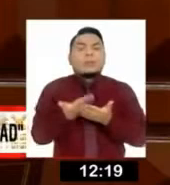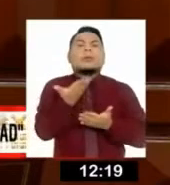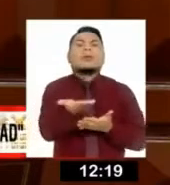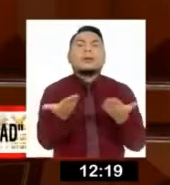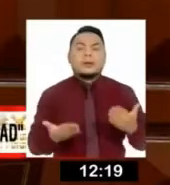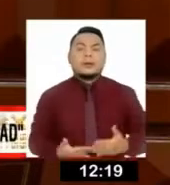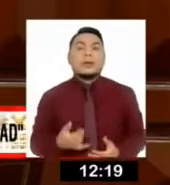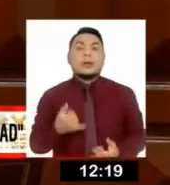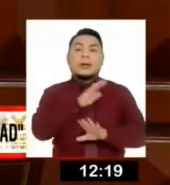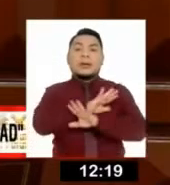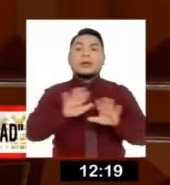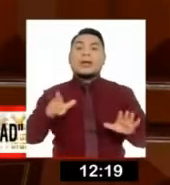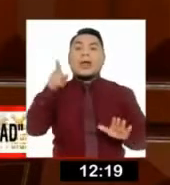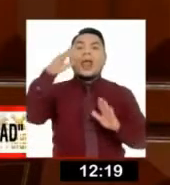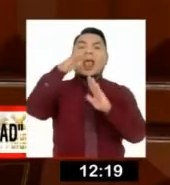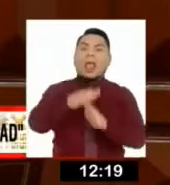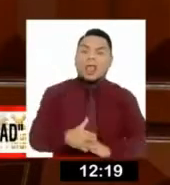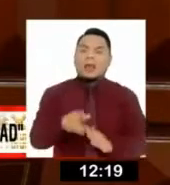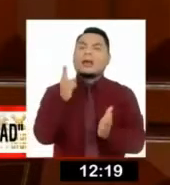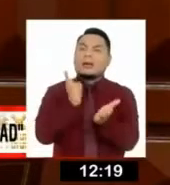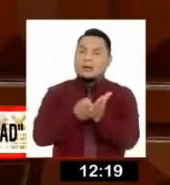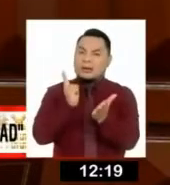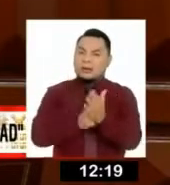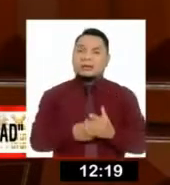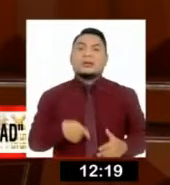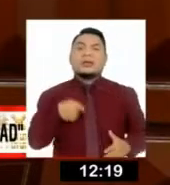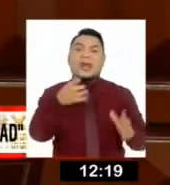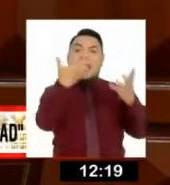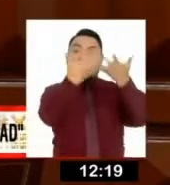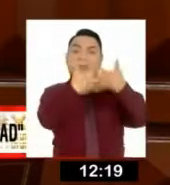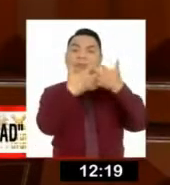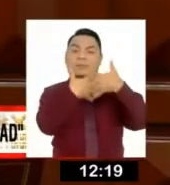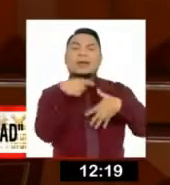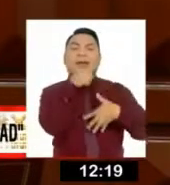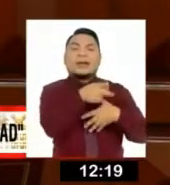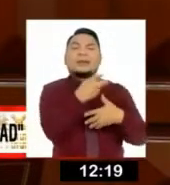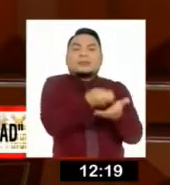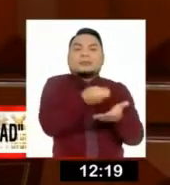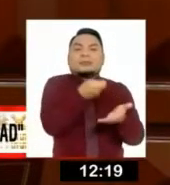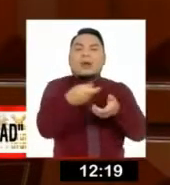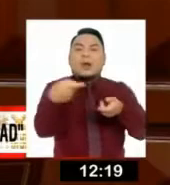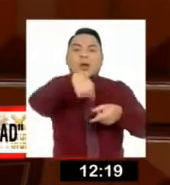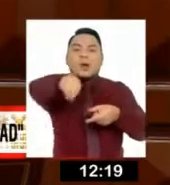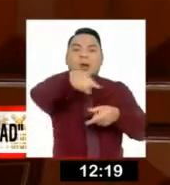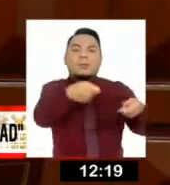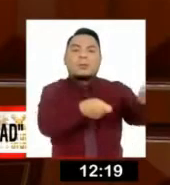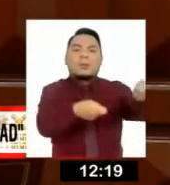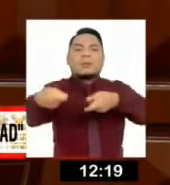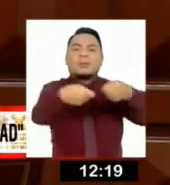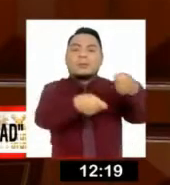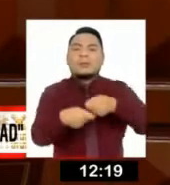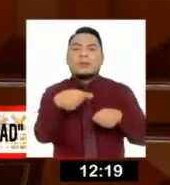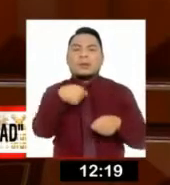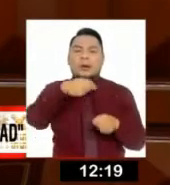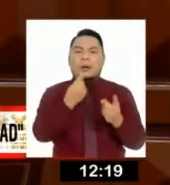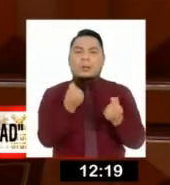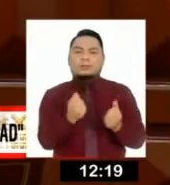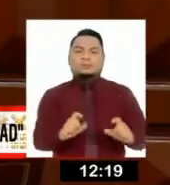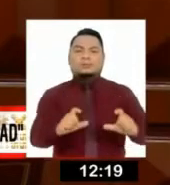que se acaben los abusos, de los monopolios, de los consorcios que corrompen y cobran